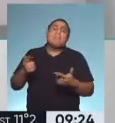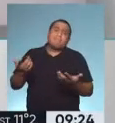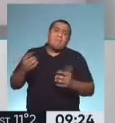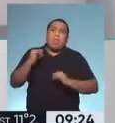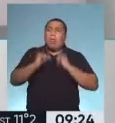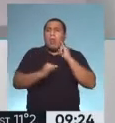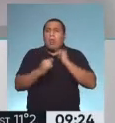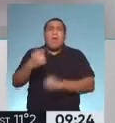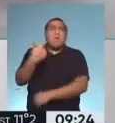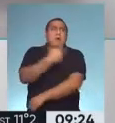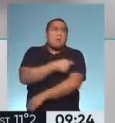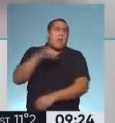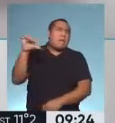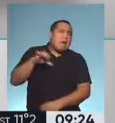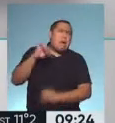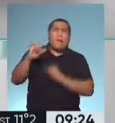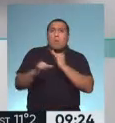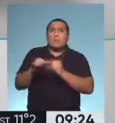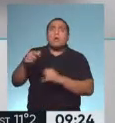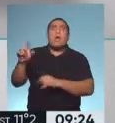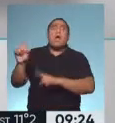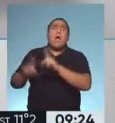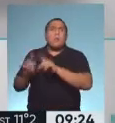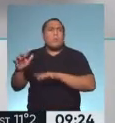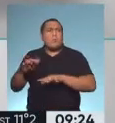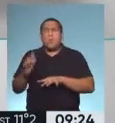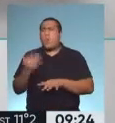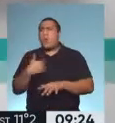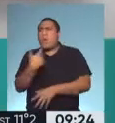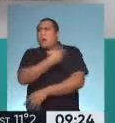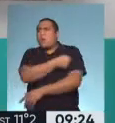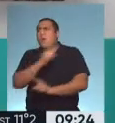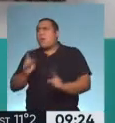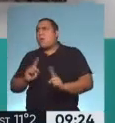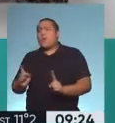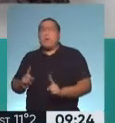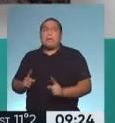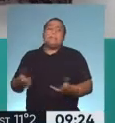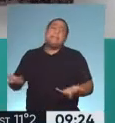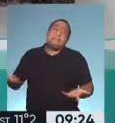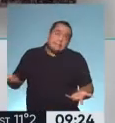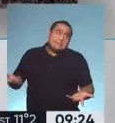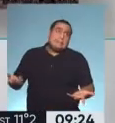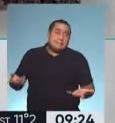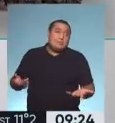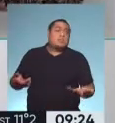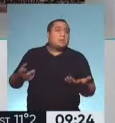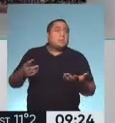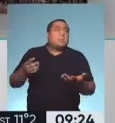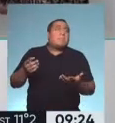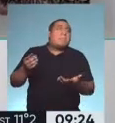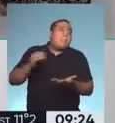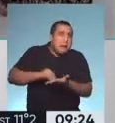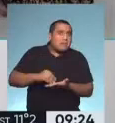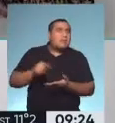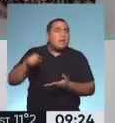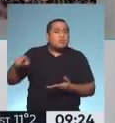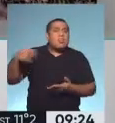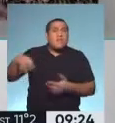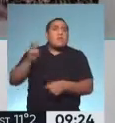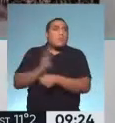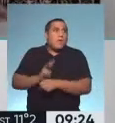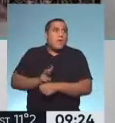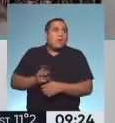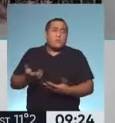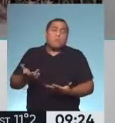impacto de la vacuna por un lado y por otro lado a los cuidados que hay que tener para evitar contagiarse bueno en general